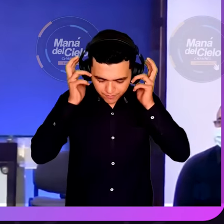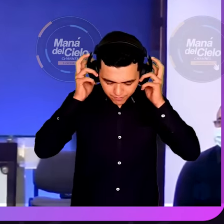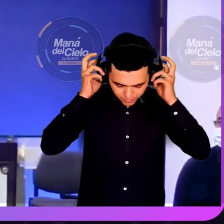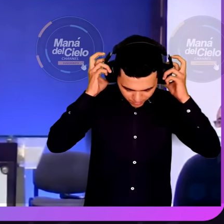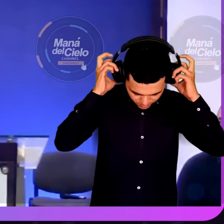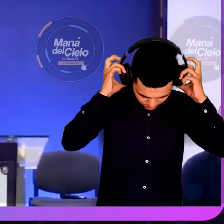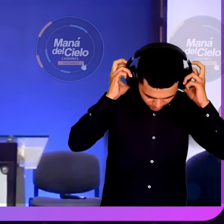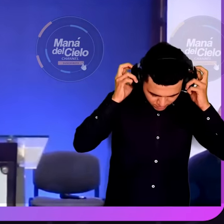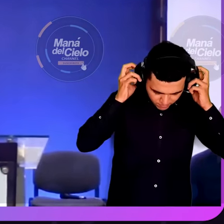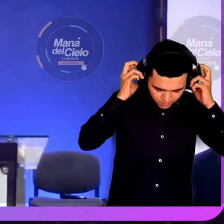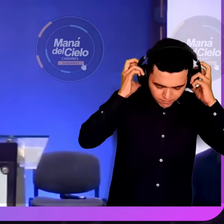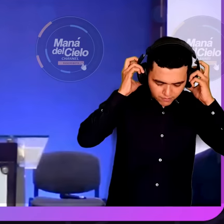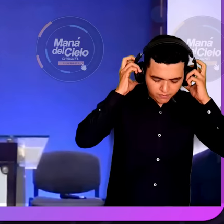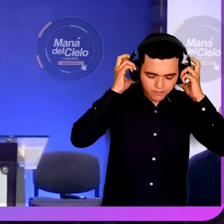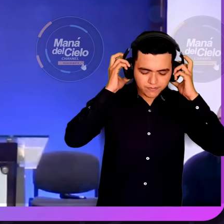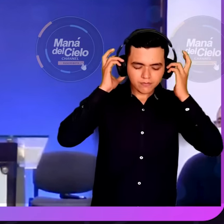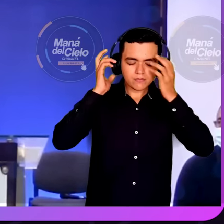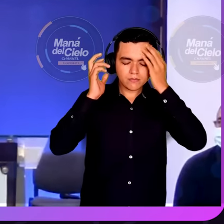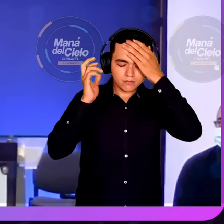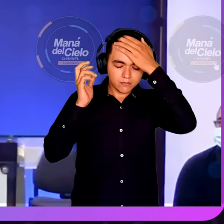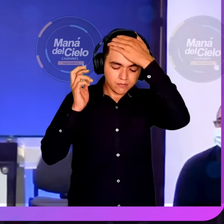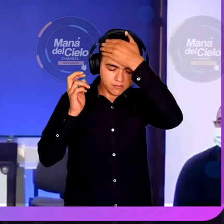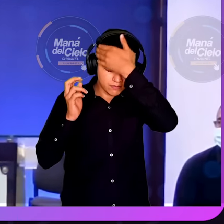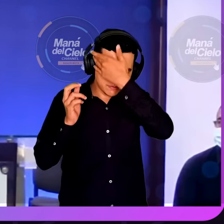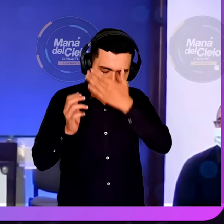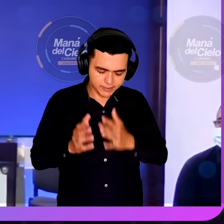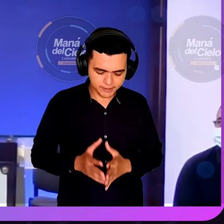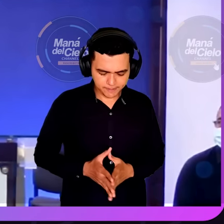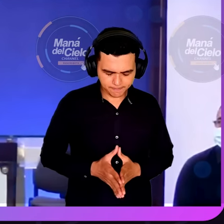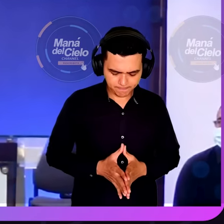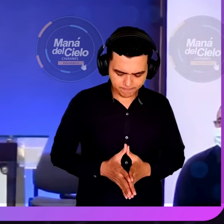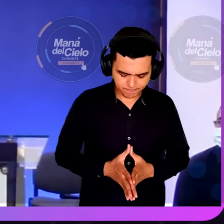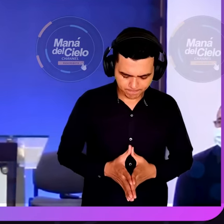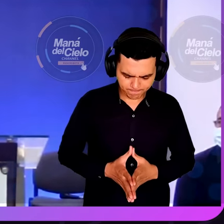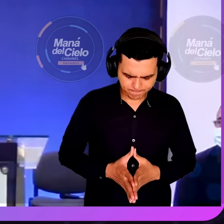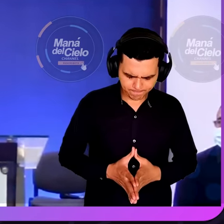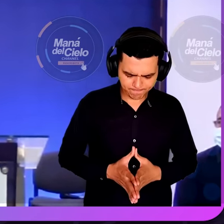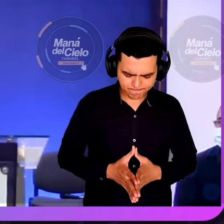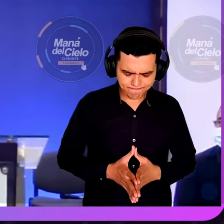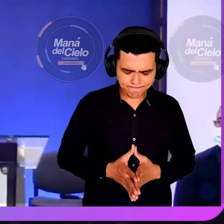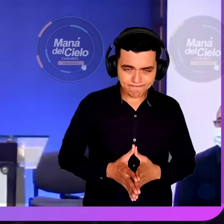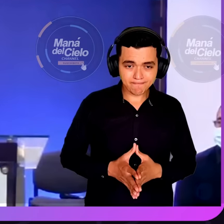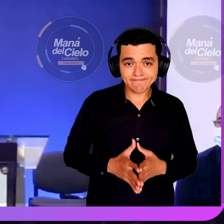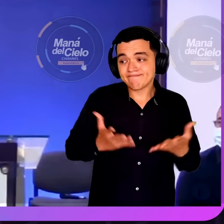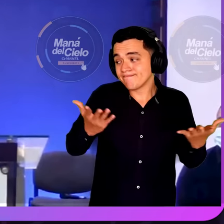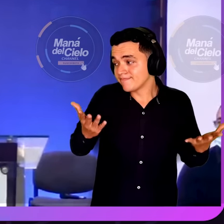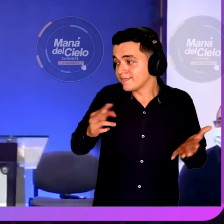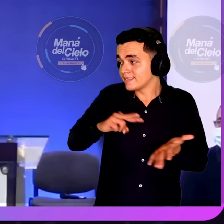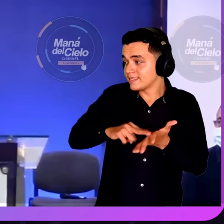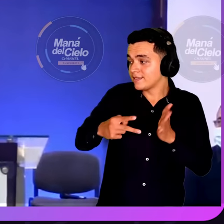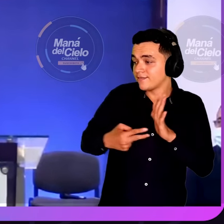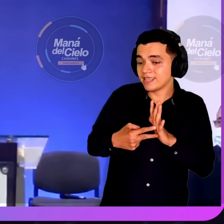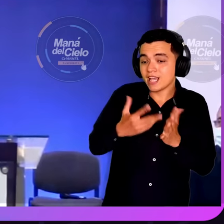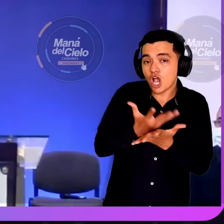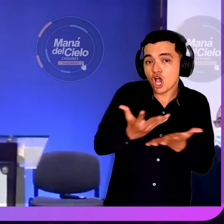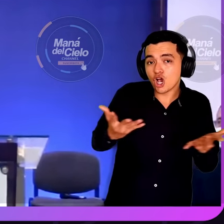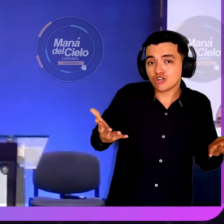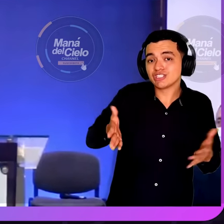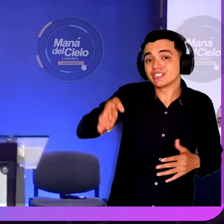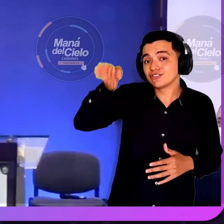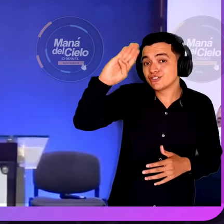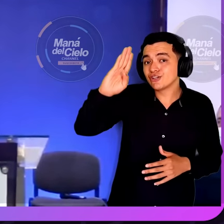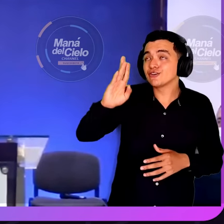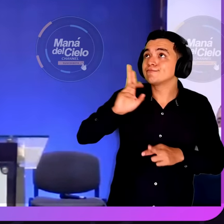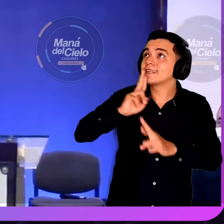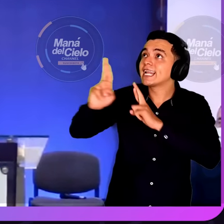según testifica, que tuvo una muerte bonita, una conexión con Dios, en el momento que las mismas enfermeras vieron que se fue